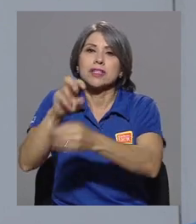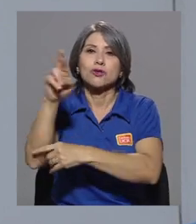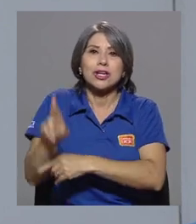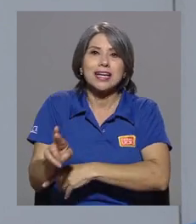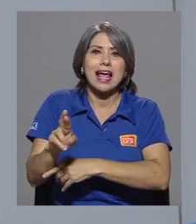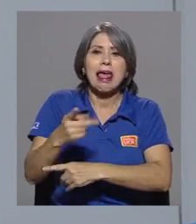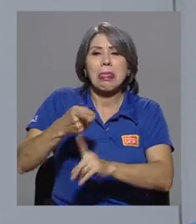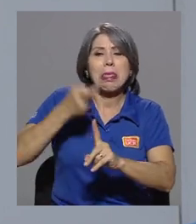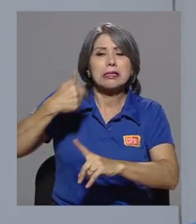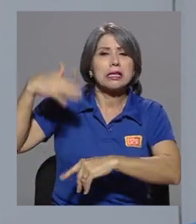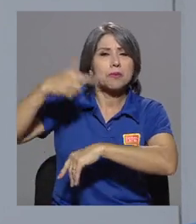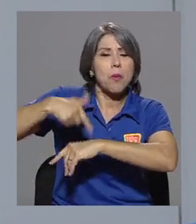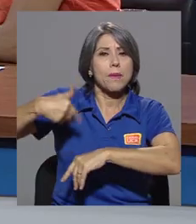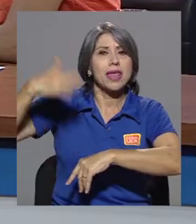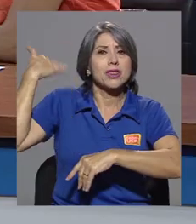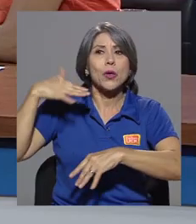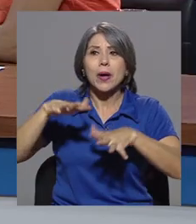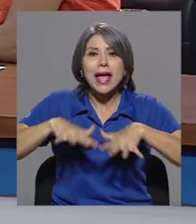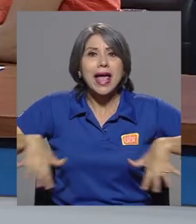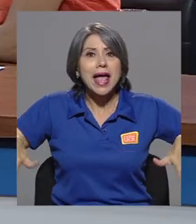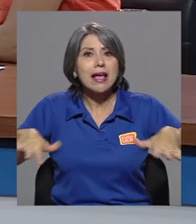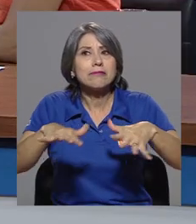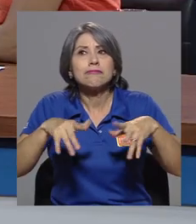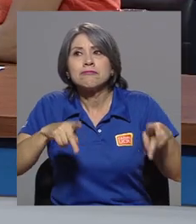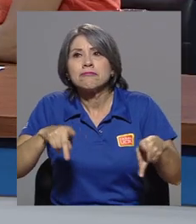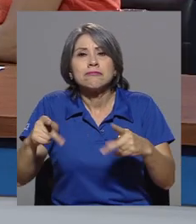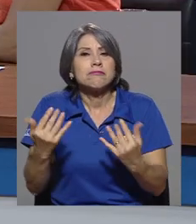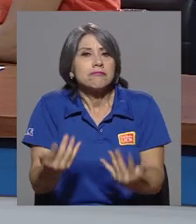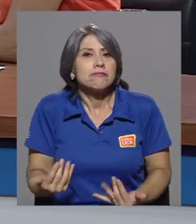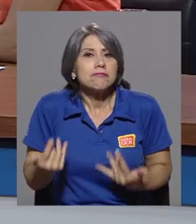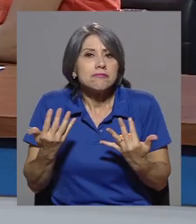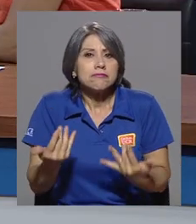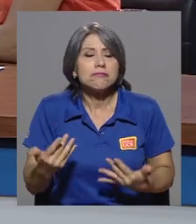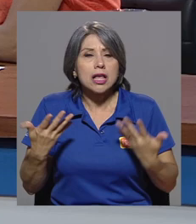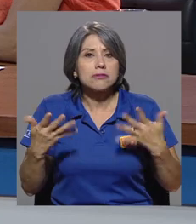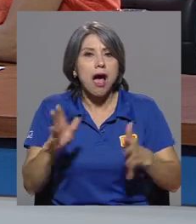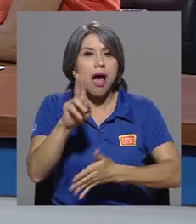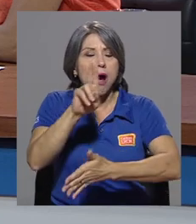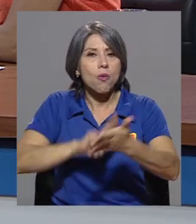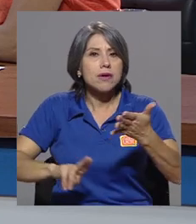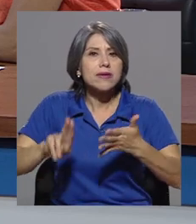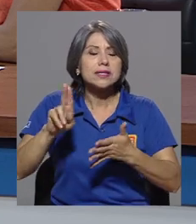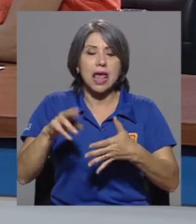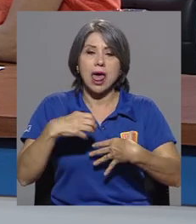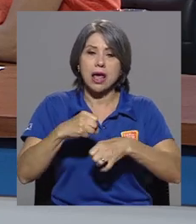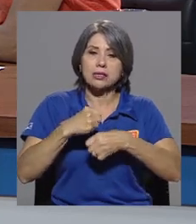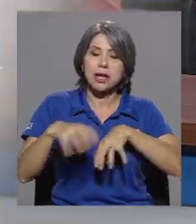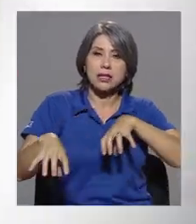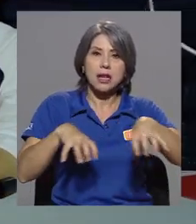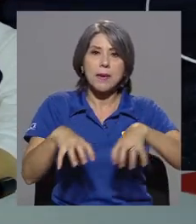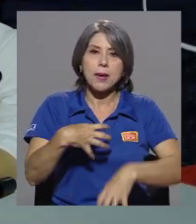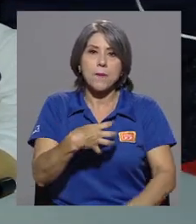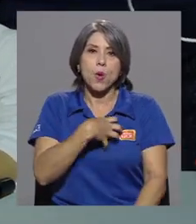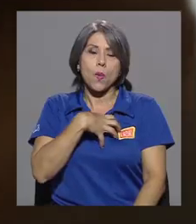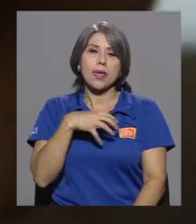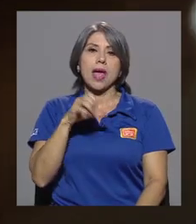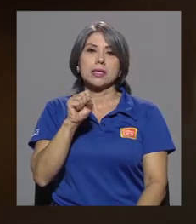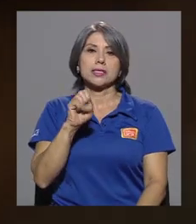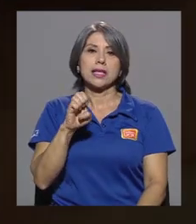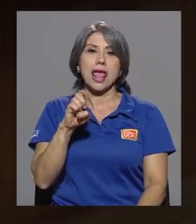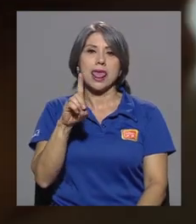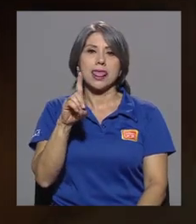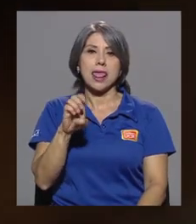entonces la zona esperaba realmente que la universidad y ejerciera una dinámica propia de una sede regional